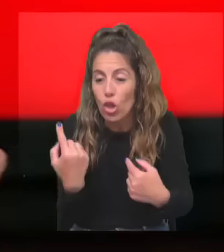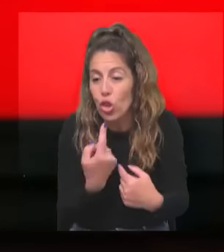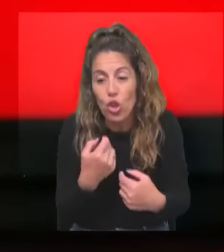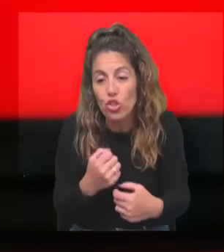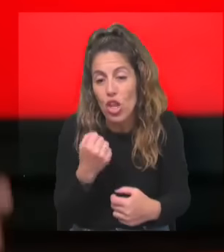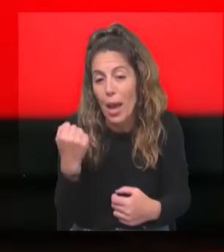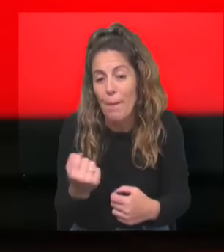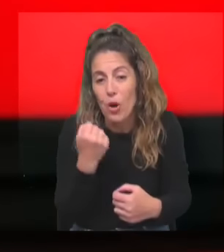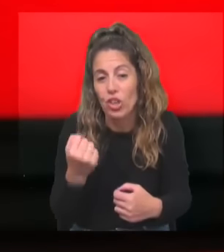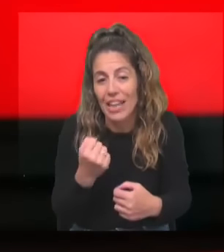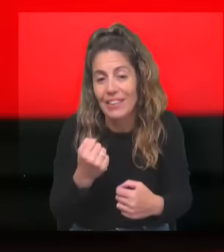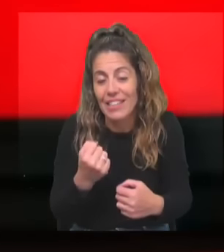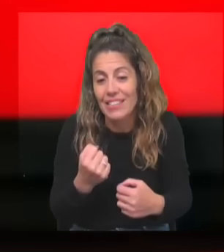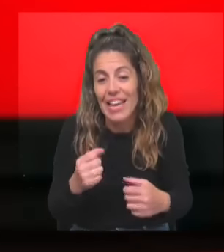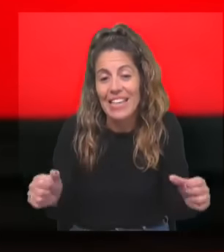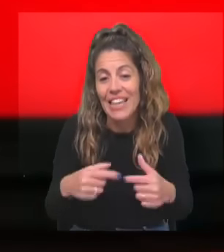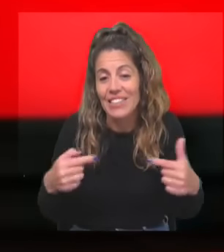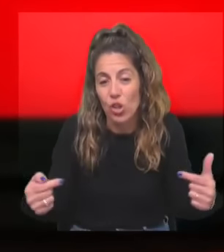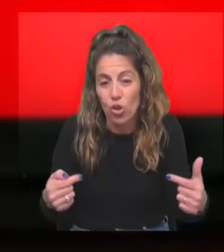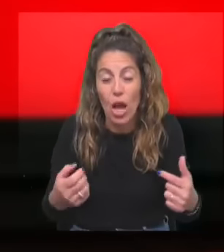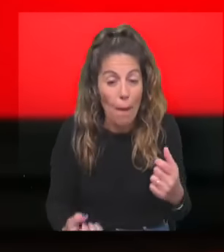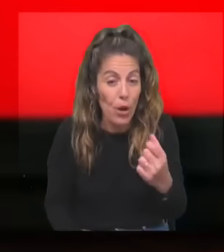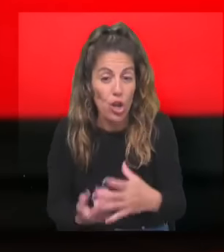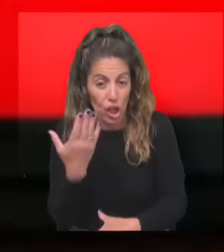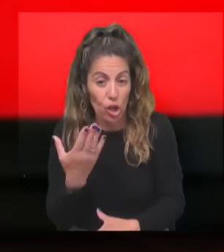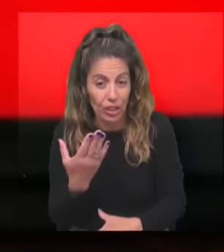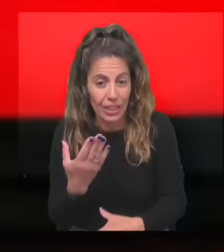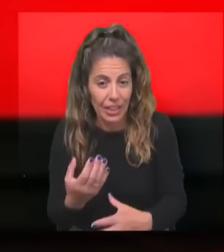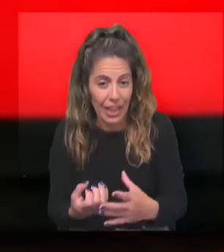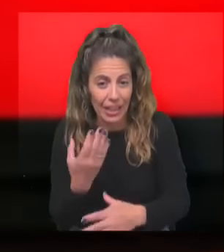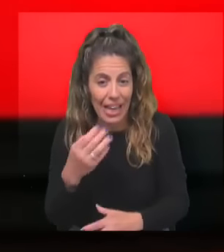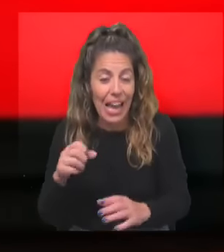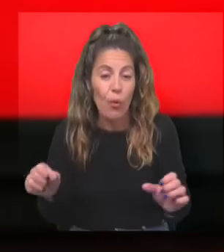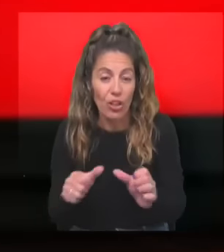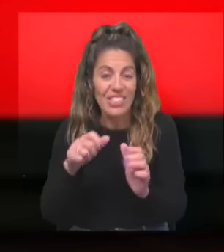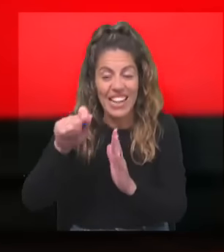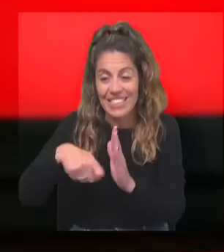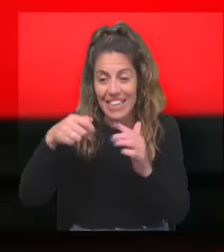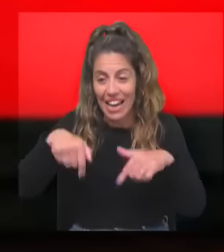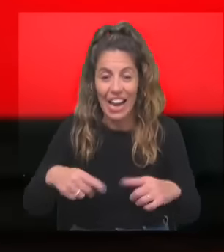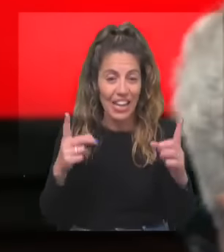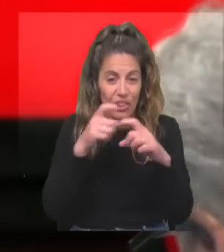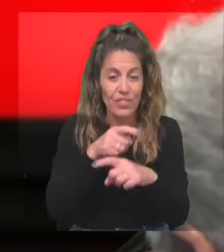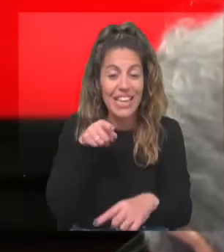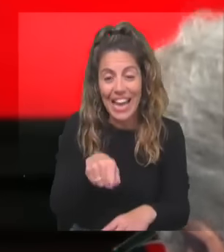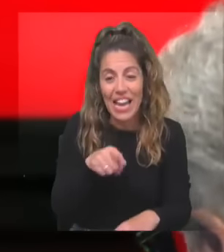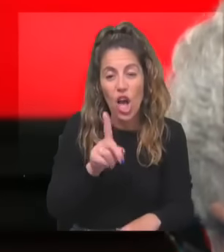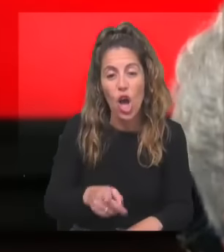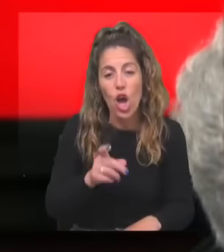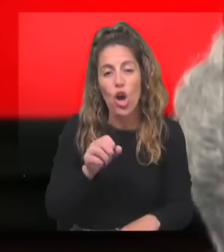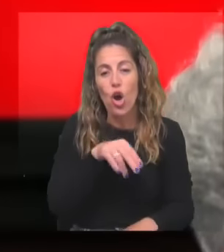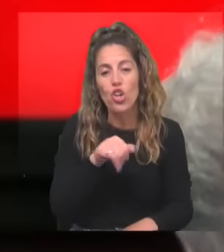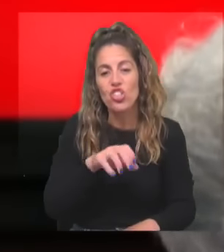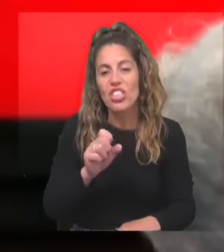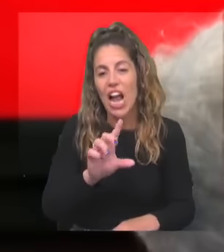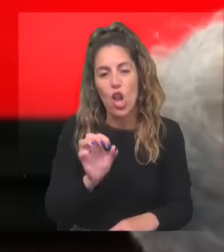protagonistas y renovándolo permanentemente. Pero en el origen, cuando esto parecía una utopía, que hacer cine acá no, Gonzalo fue fundamental en cómo nos